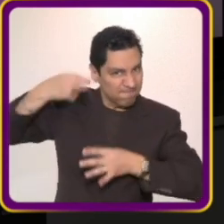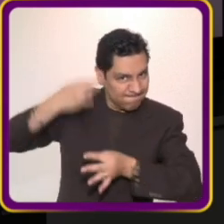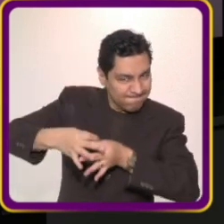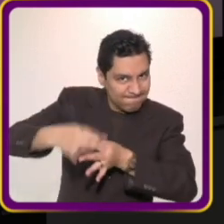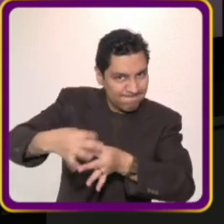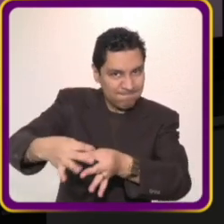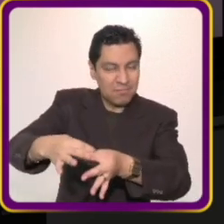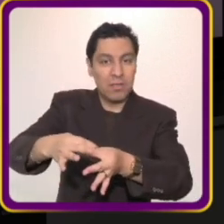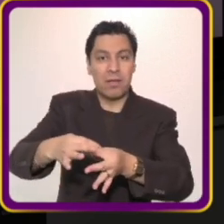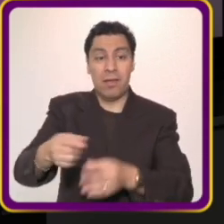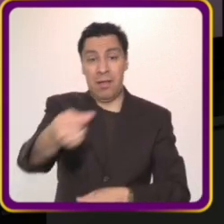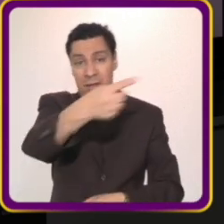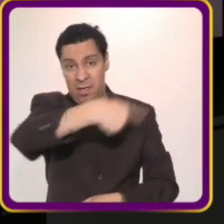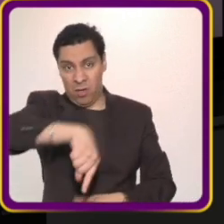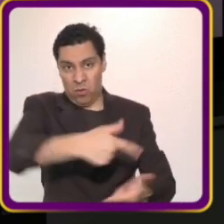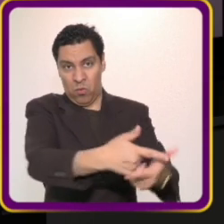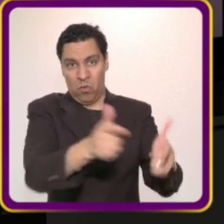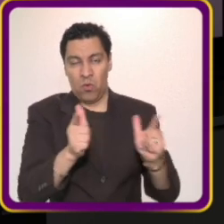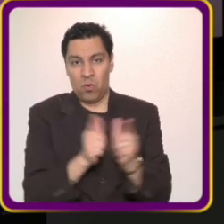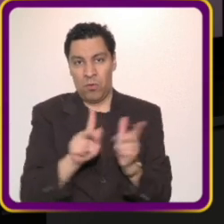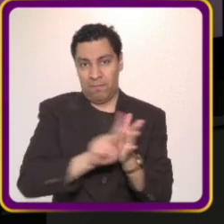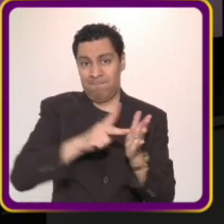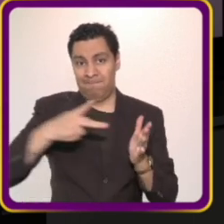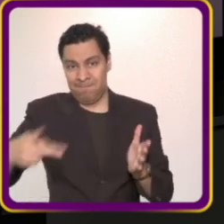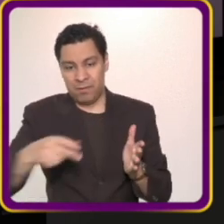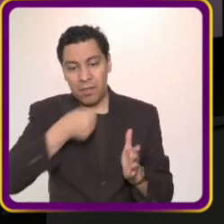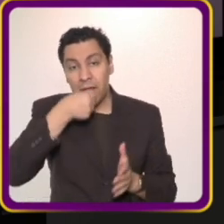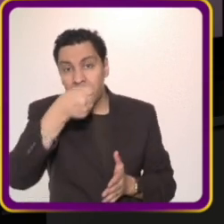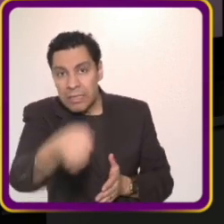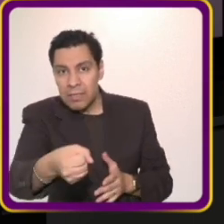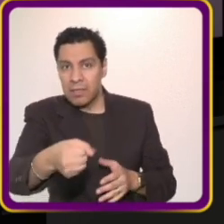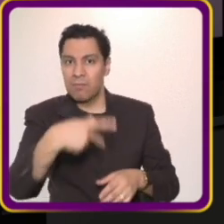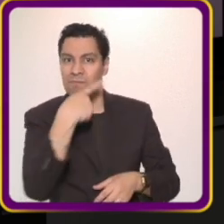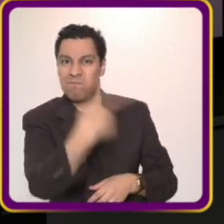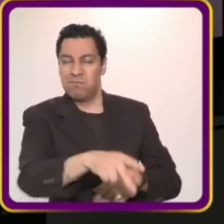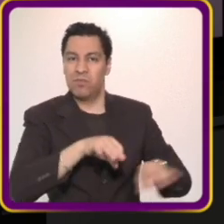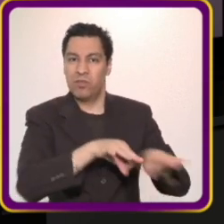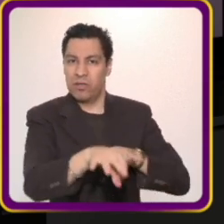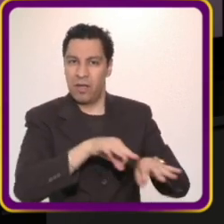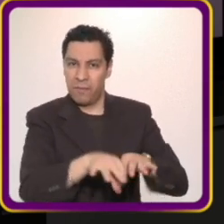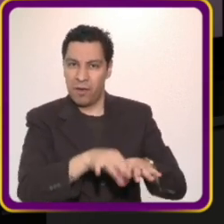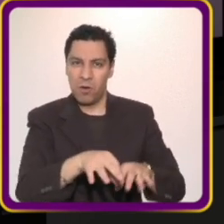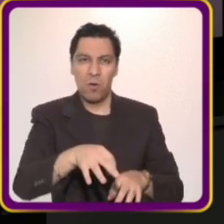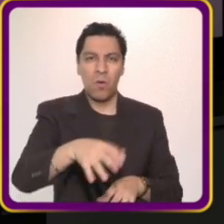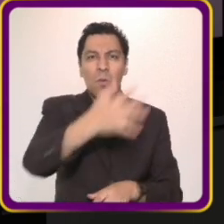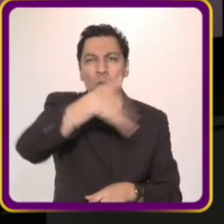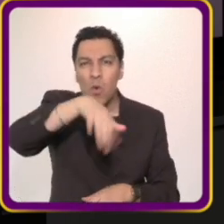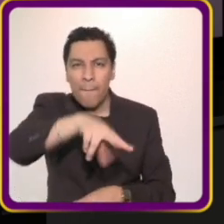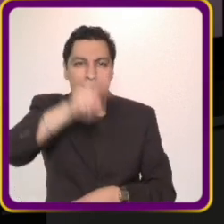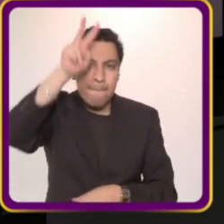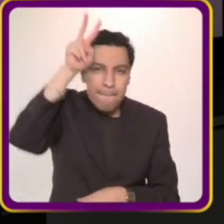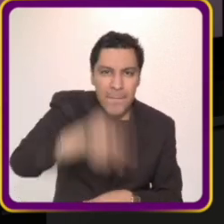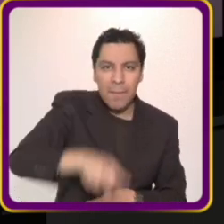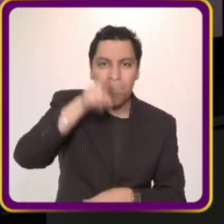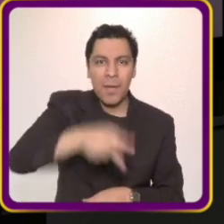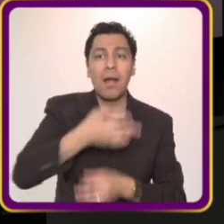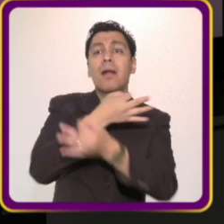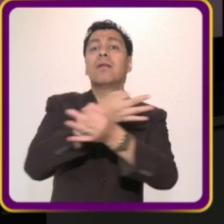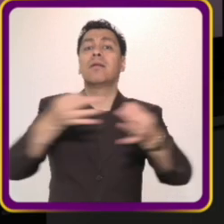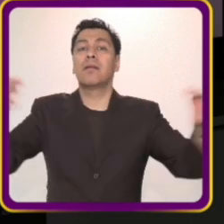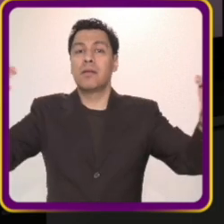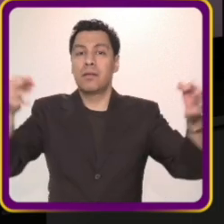de aquellos periodistas que día a día trabajan por la verdad, pero también colaboran con